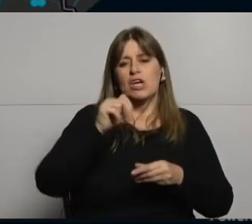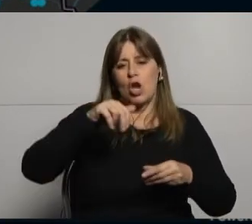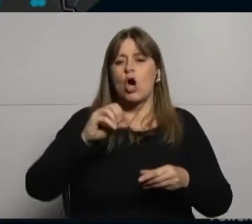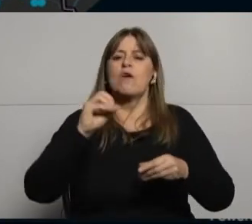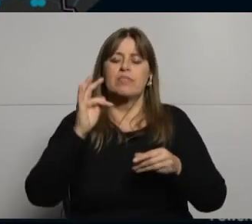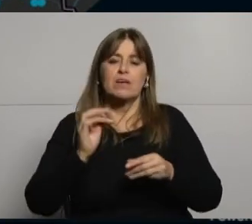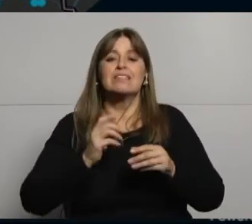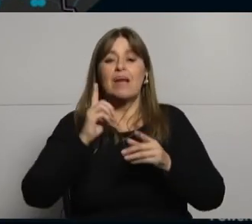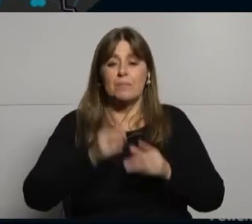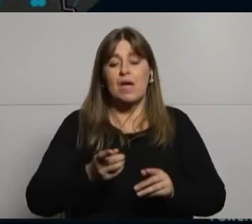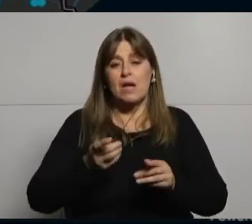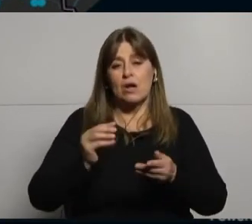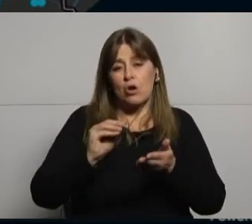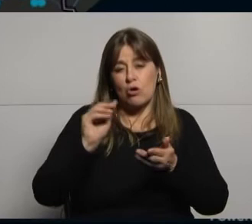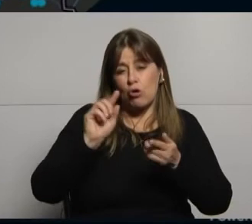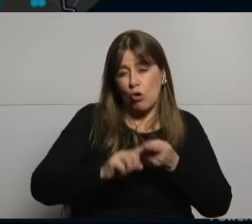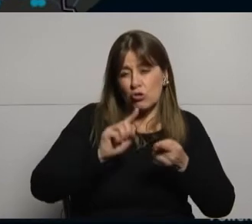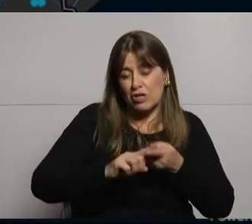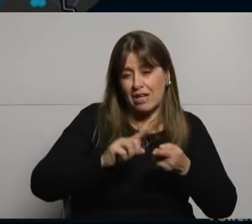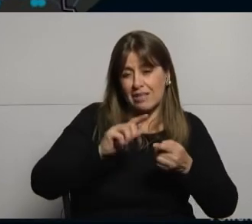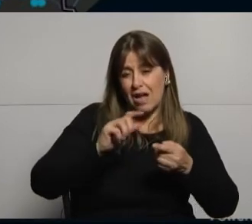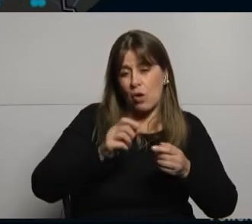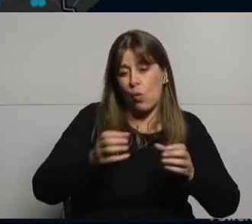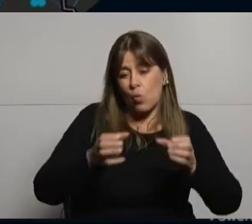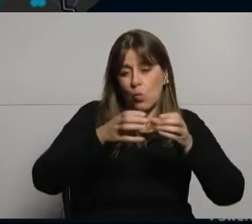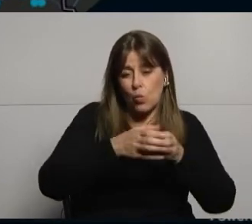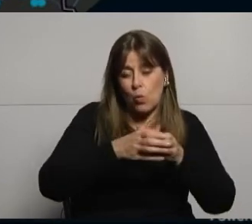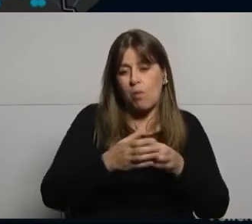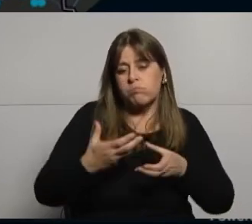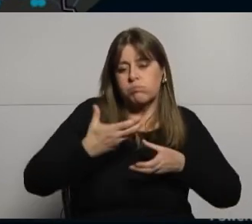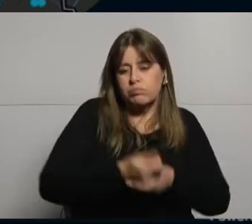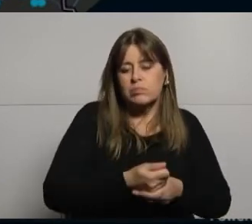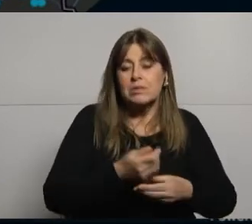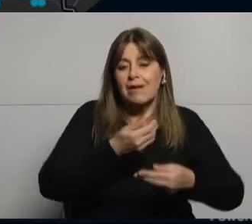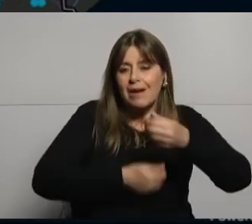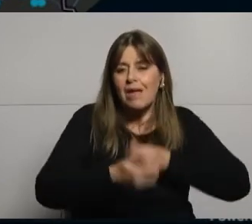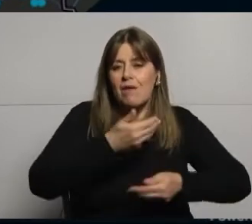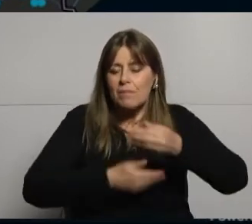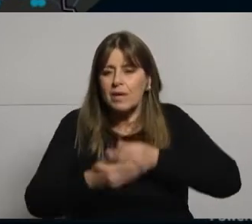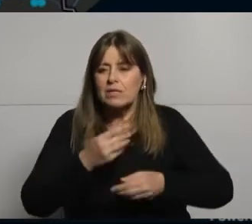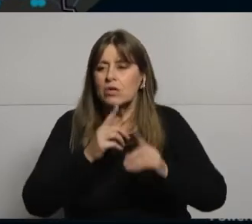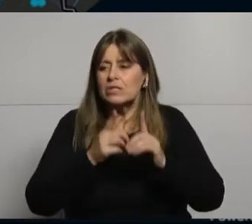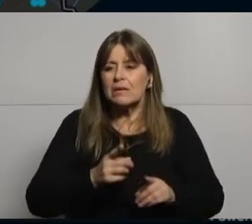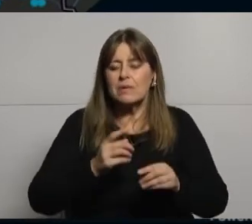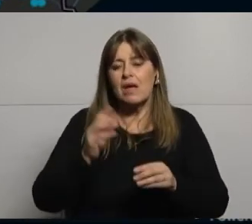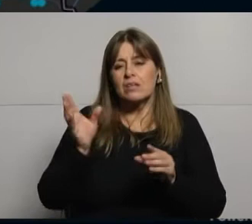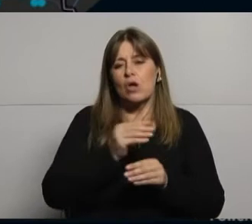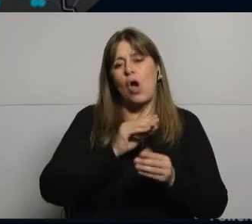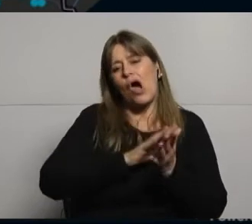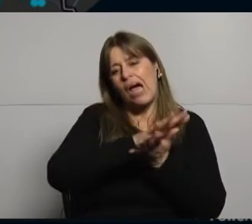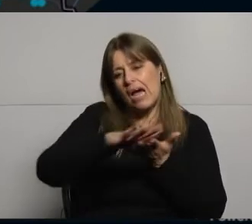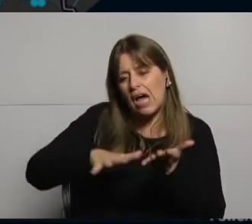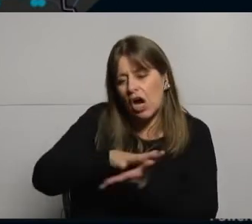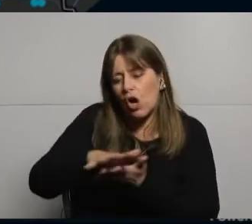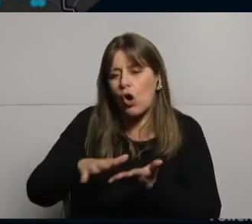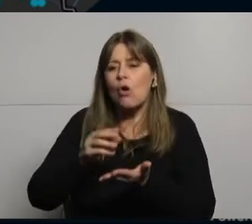pudimos contratar un equipo que reforzó muchísimo las tareas estas de relevamiento. Sobre todo toda la parte de